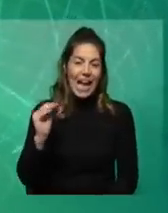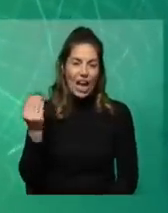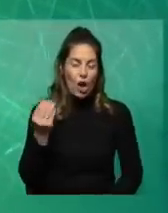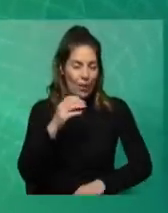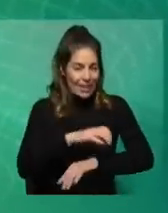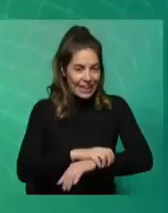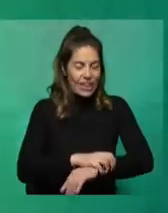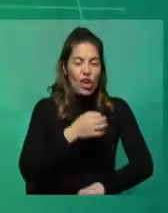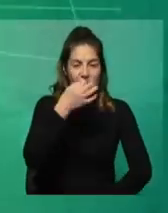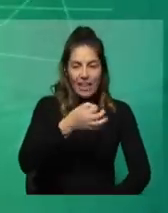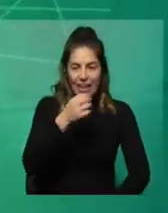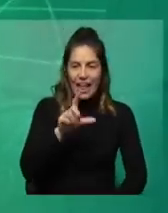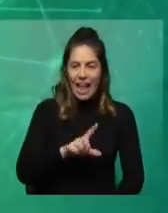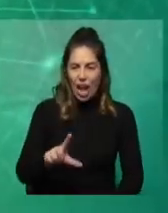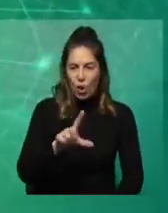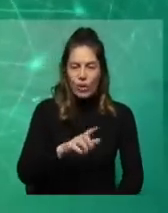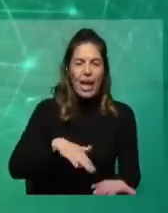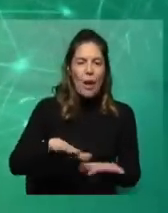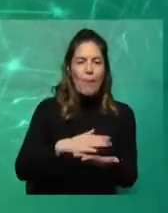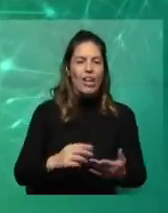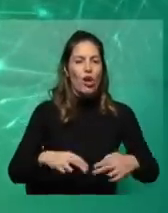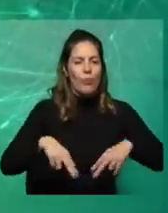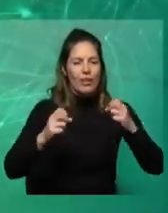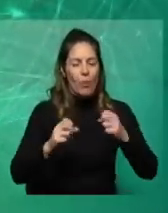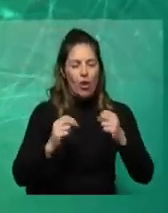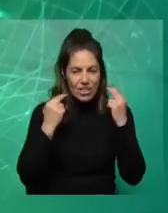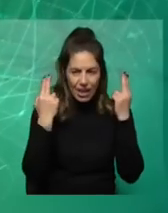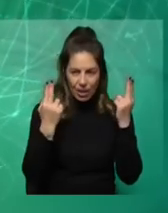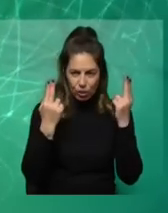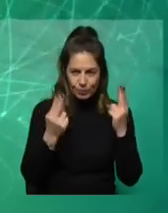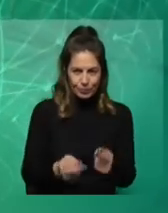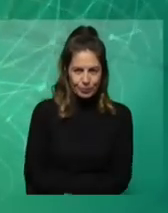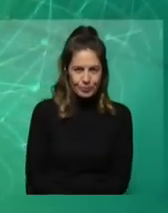deberá declarar este lunes en el marco de una investigación por desacato